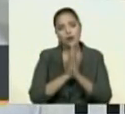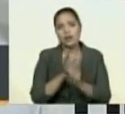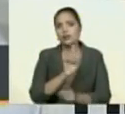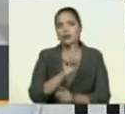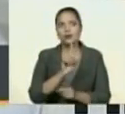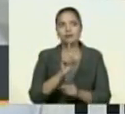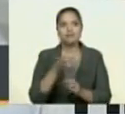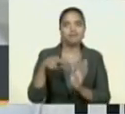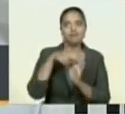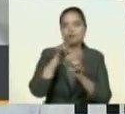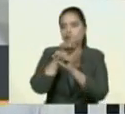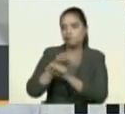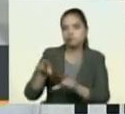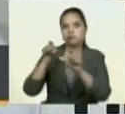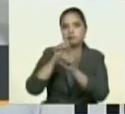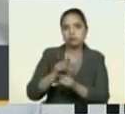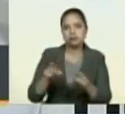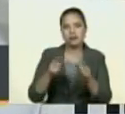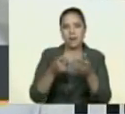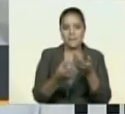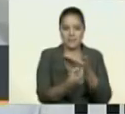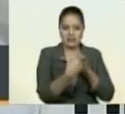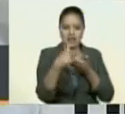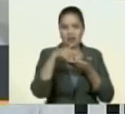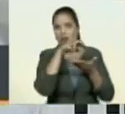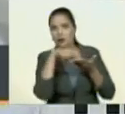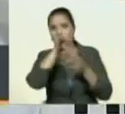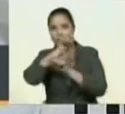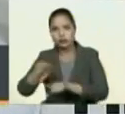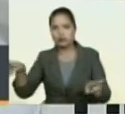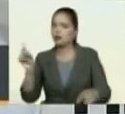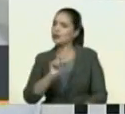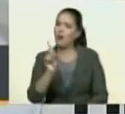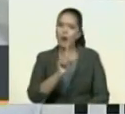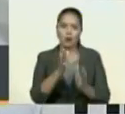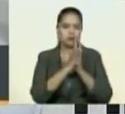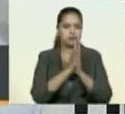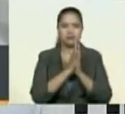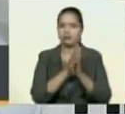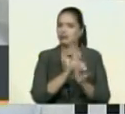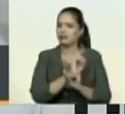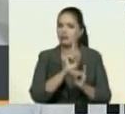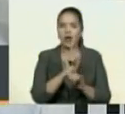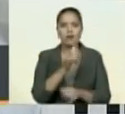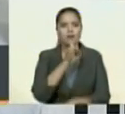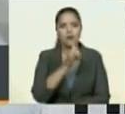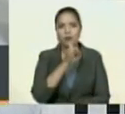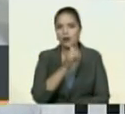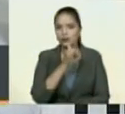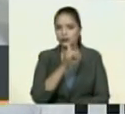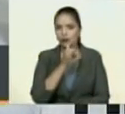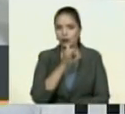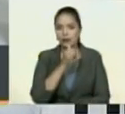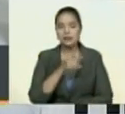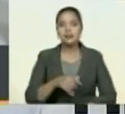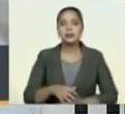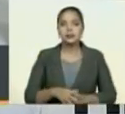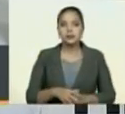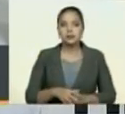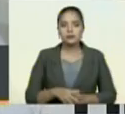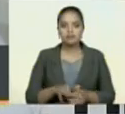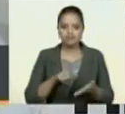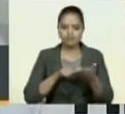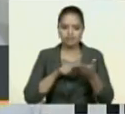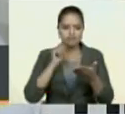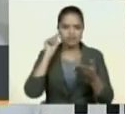hagan eco de estas cadenas, que no se hagan eco de todas estas informaciones tendenciosas que lo que